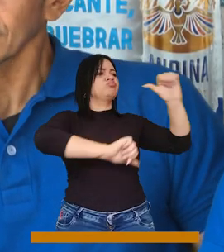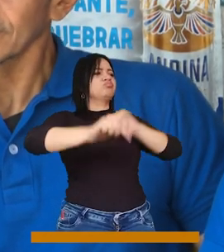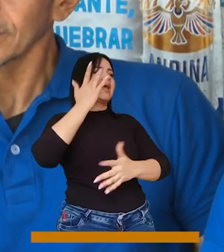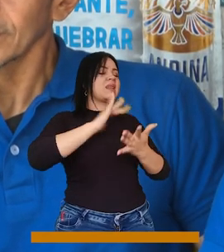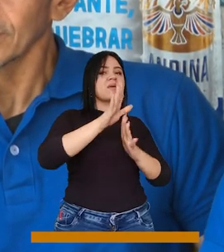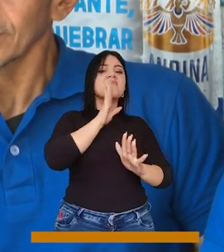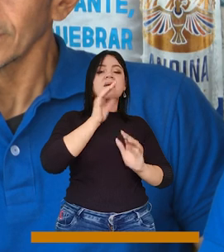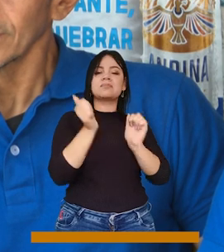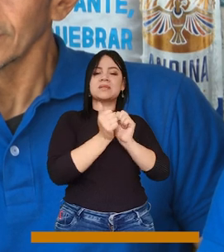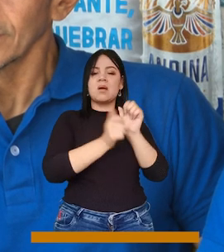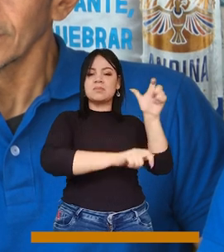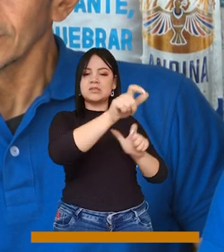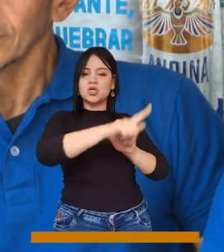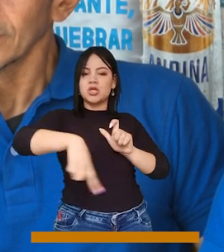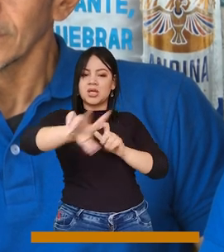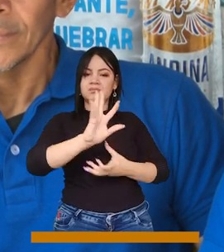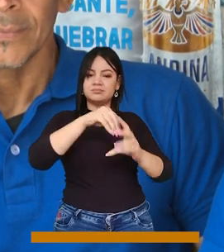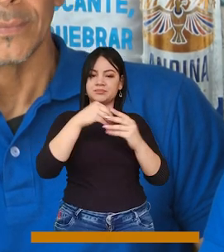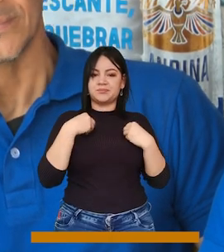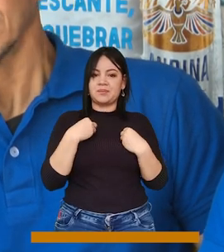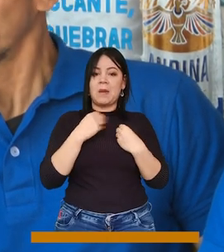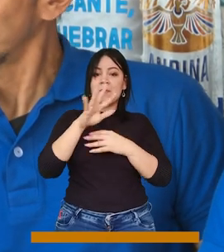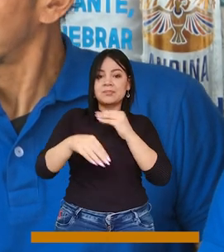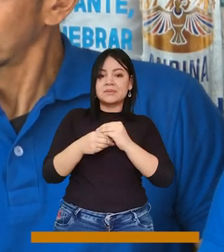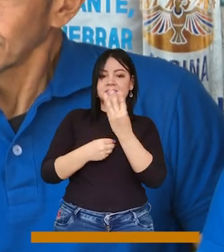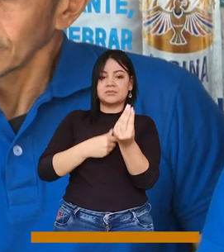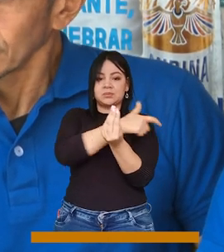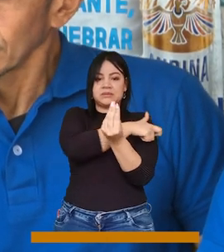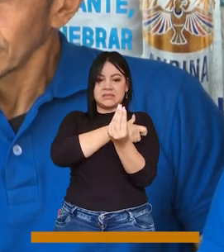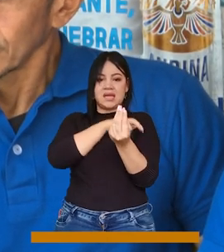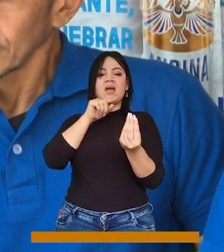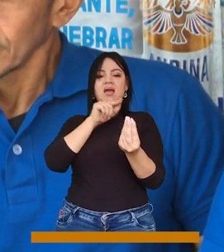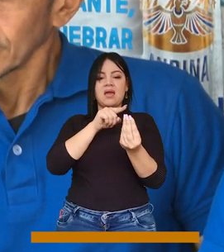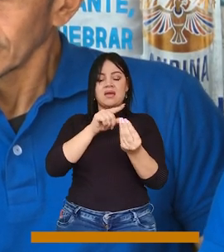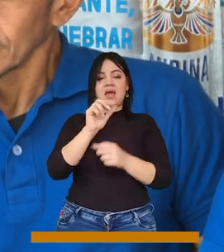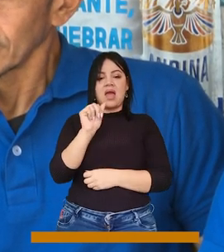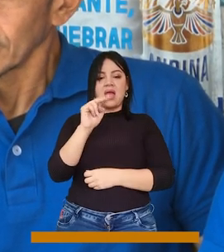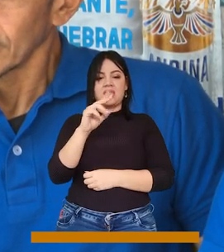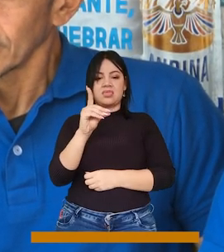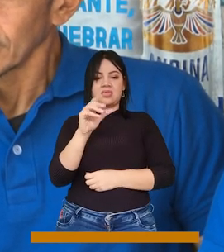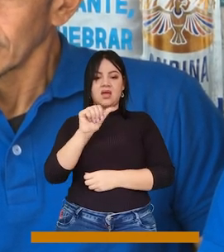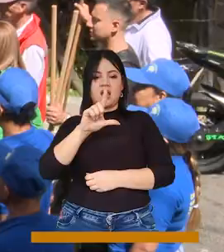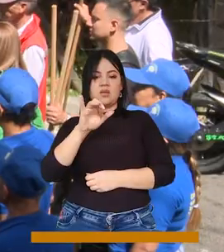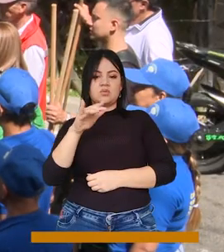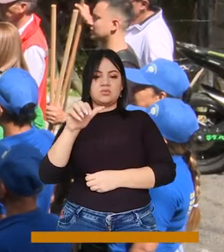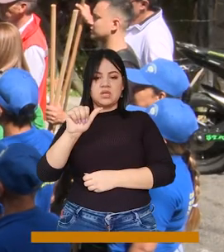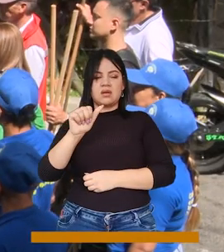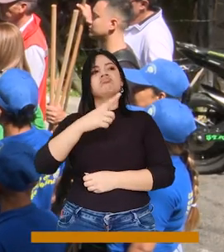compañía de los ciudadanos, que son los protagonistas, y de un comité que se crea acá en Andalucía, La Francia,